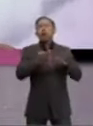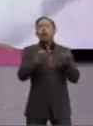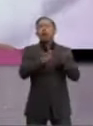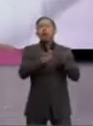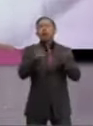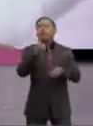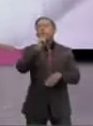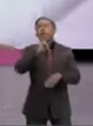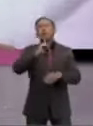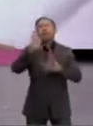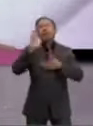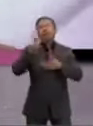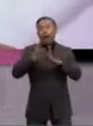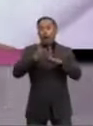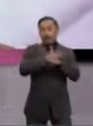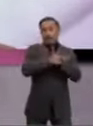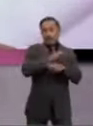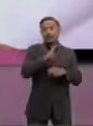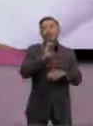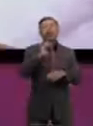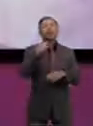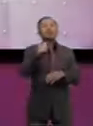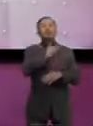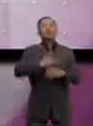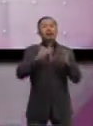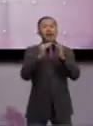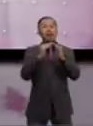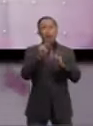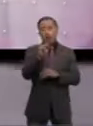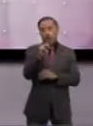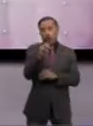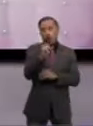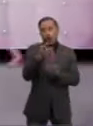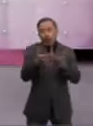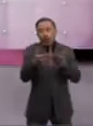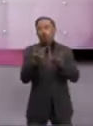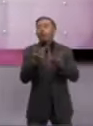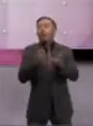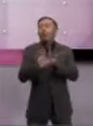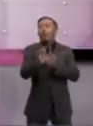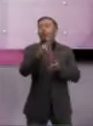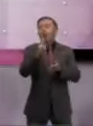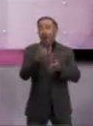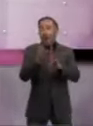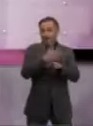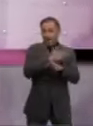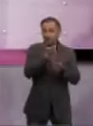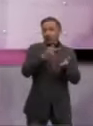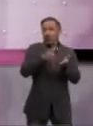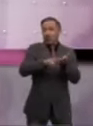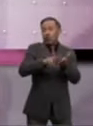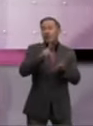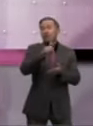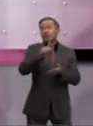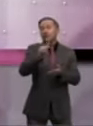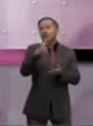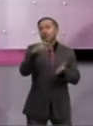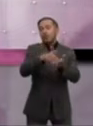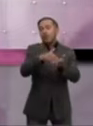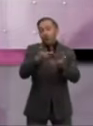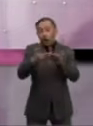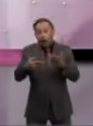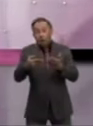de lo que se gastaba en Los Pinos. Los Pinos nos costaban 178 millones. Este señor nos cuesta con